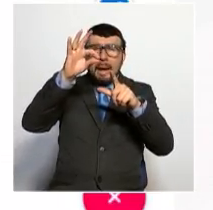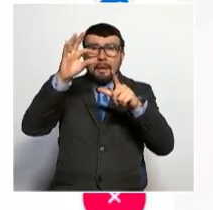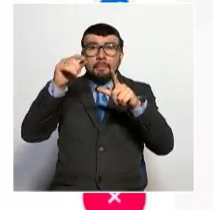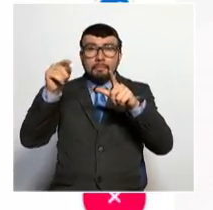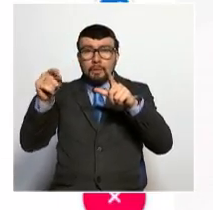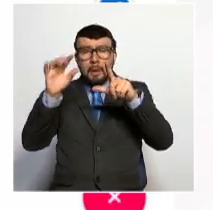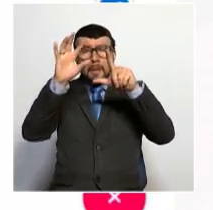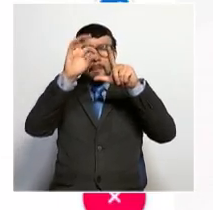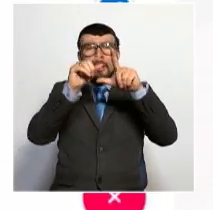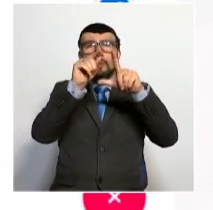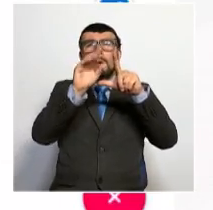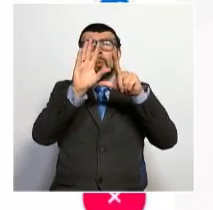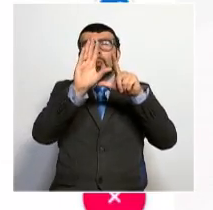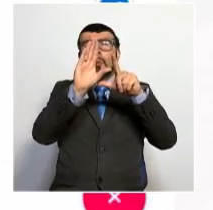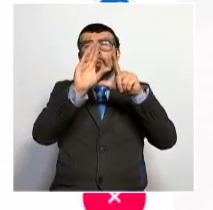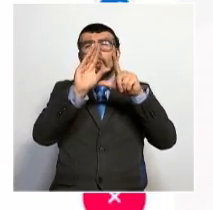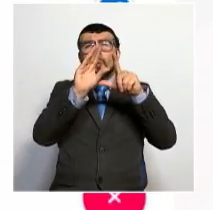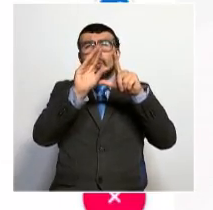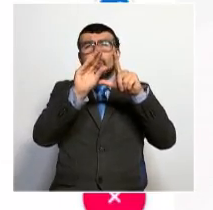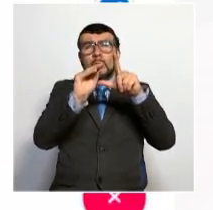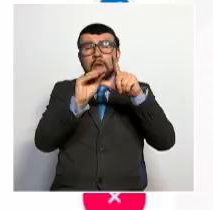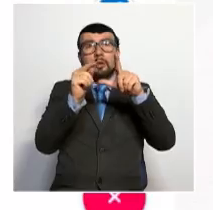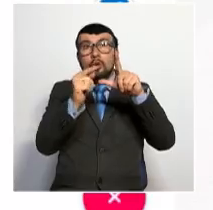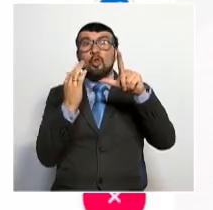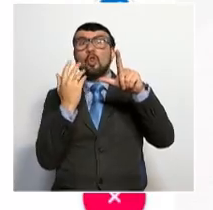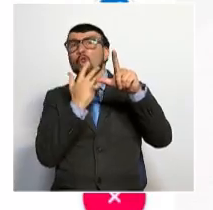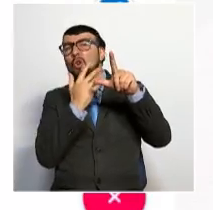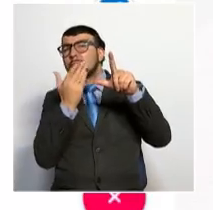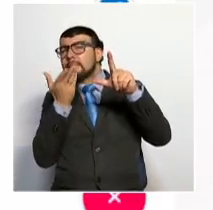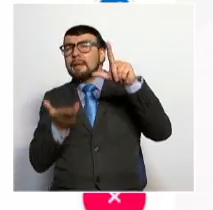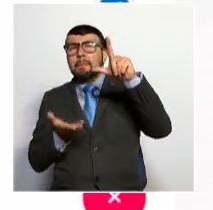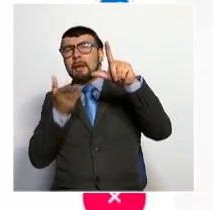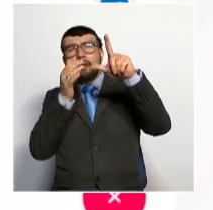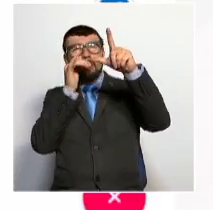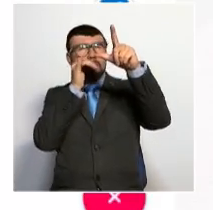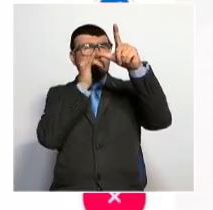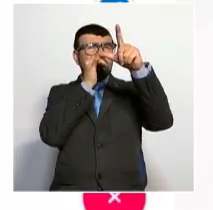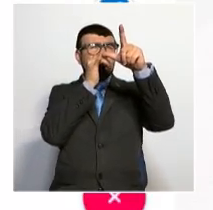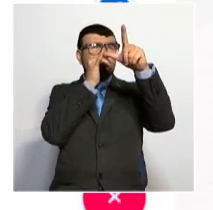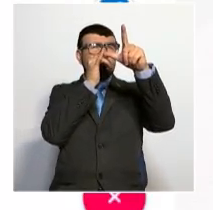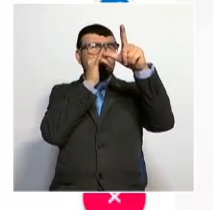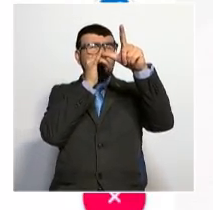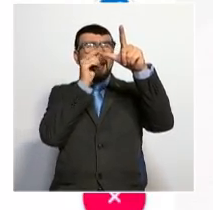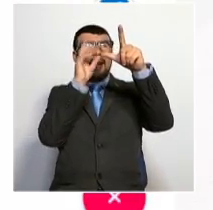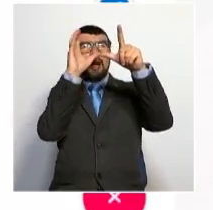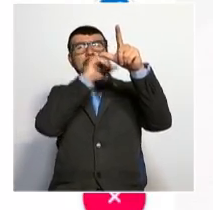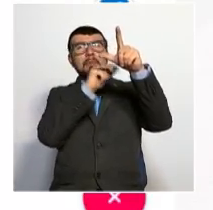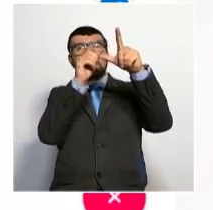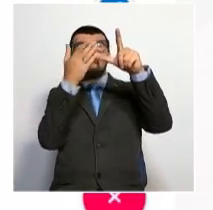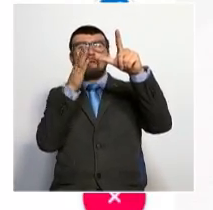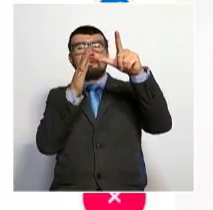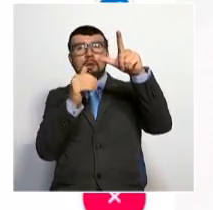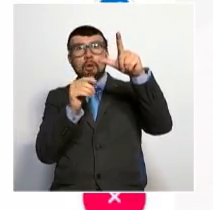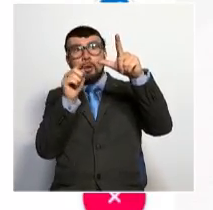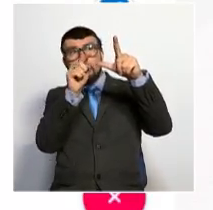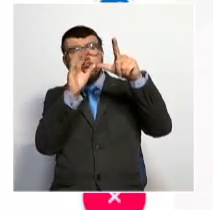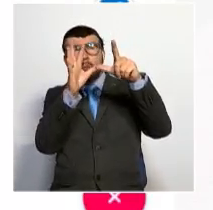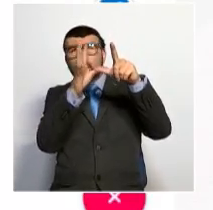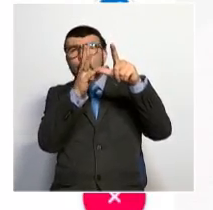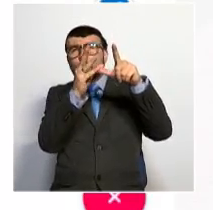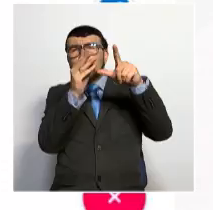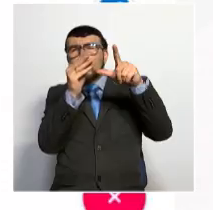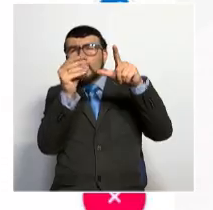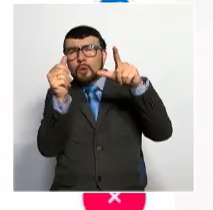decir, que lo deshidratan y nos permite visualizar alguna alteración. ¿Y cómo se ve una alteración? Como una manchita.